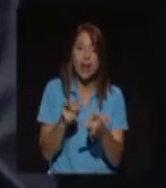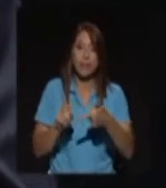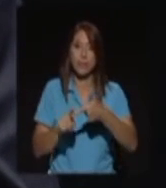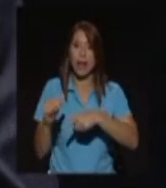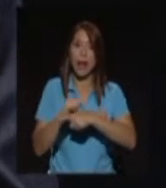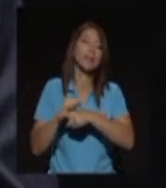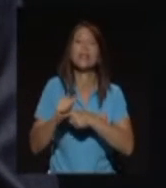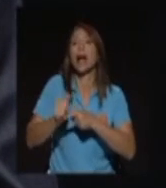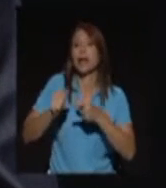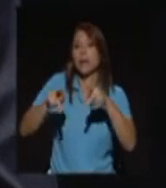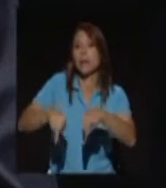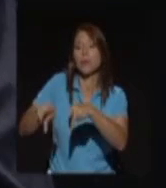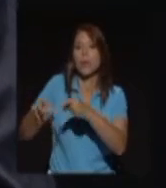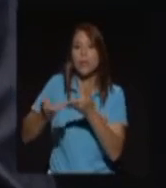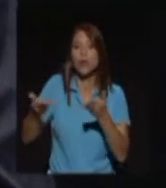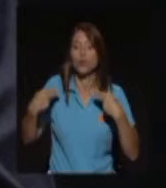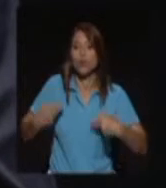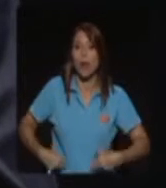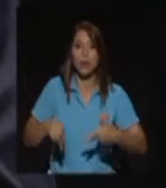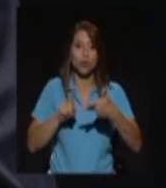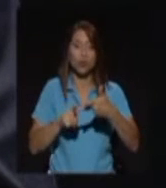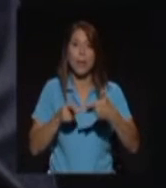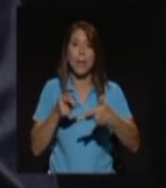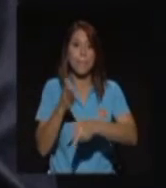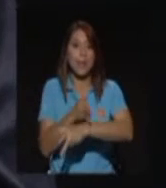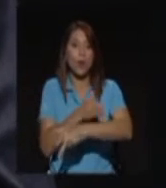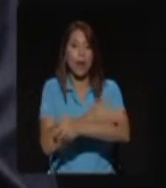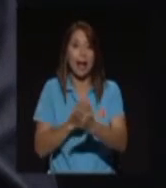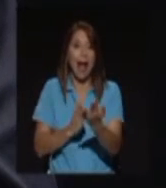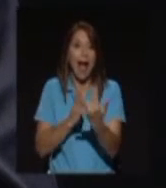humanos, de mejorar el acceso al crédito.